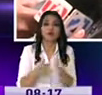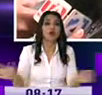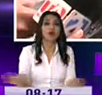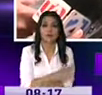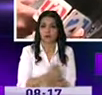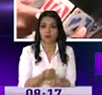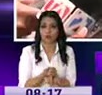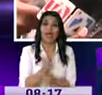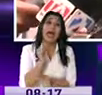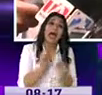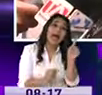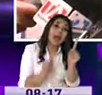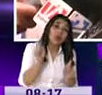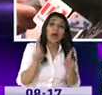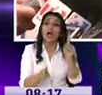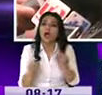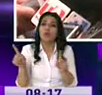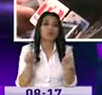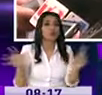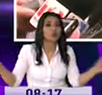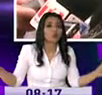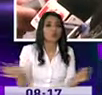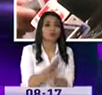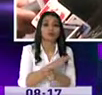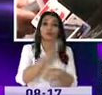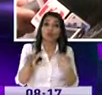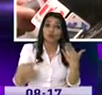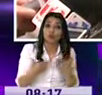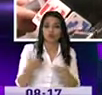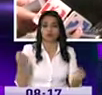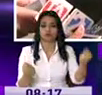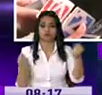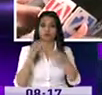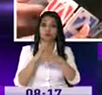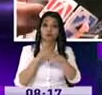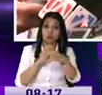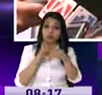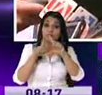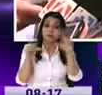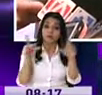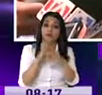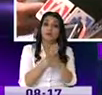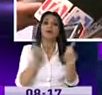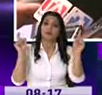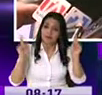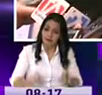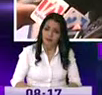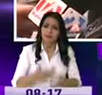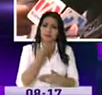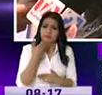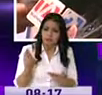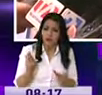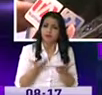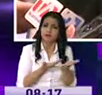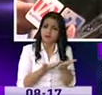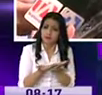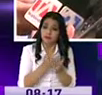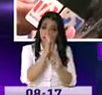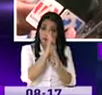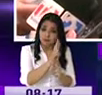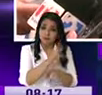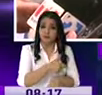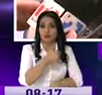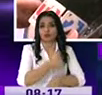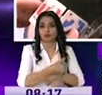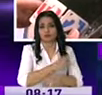totalidad, de que todos los señores que manejan las unidades de transporte público, pues respeten lo que la autoridad